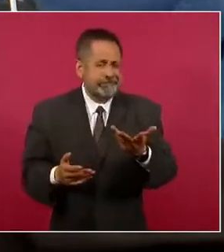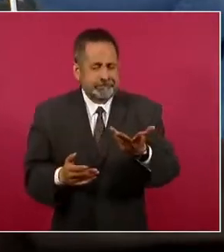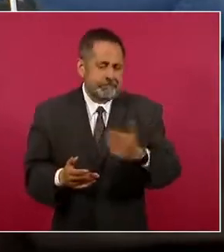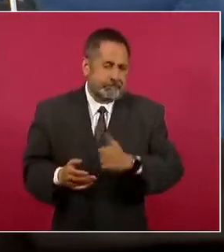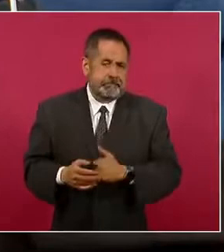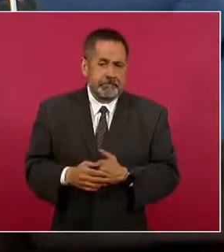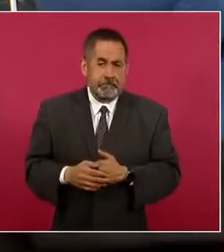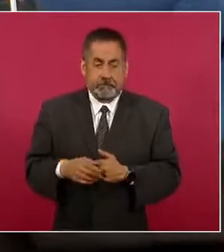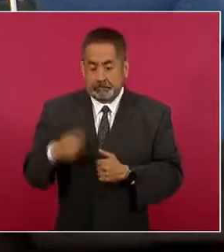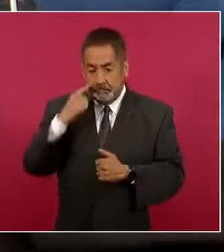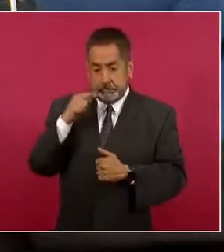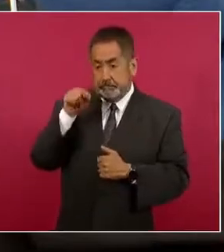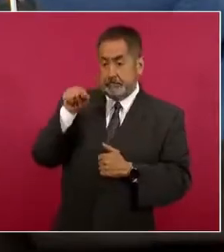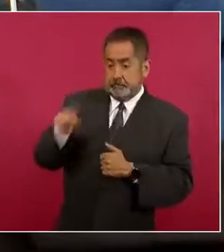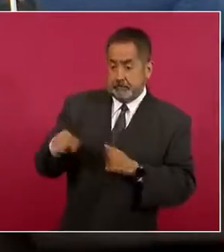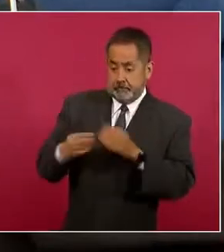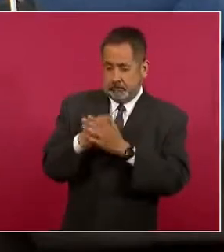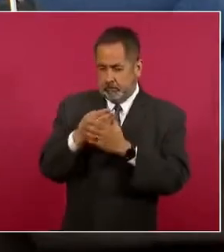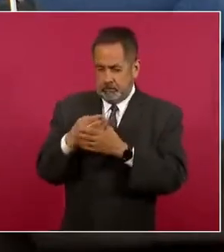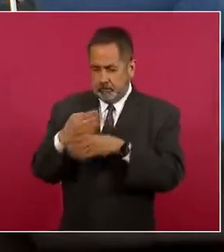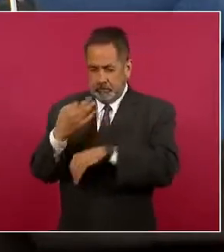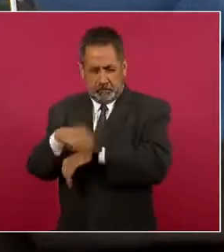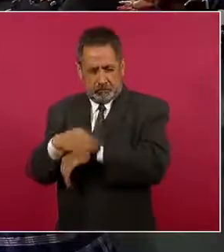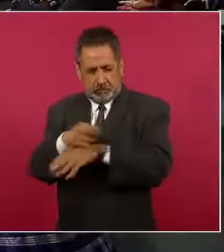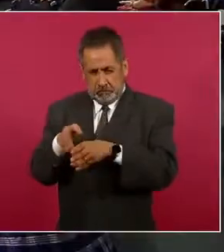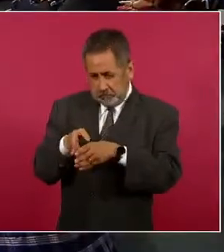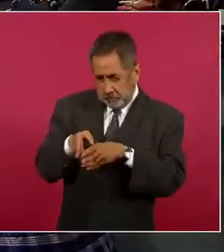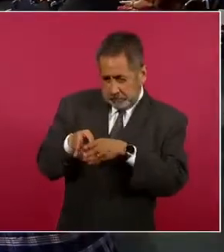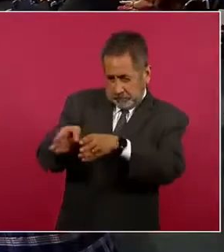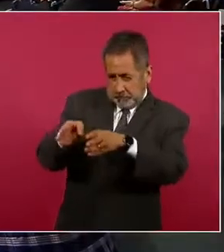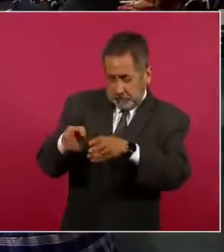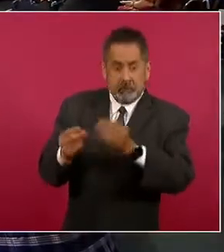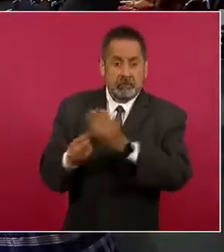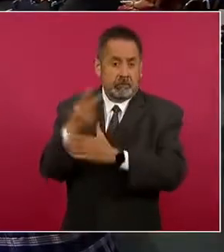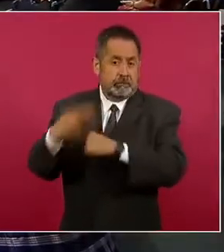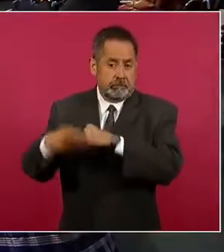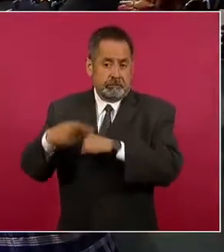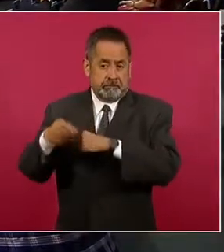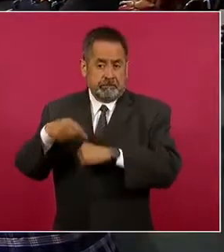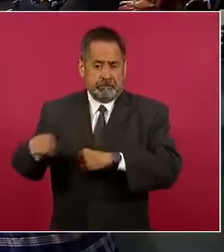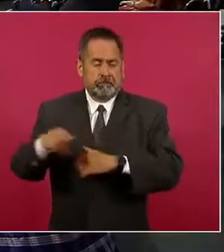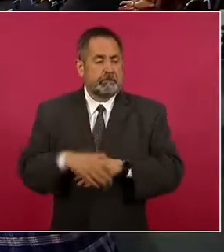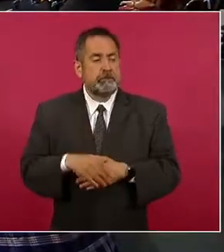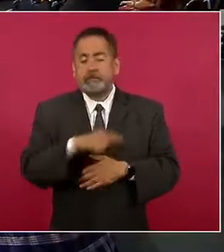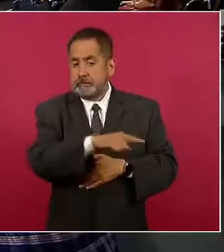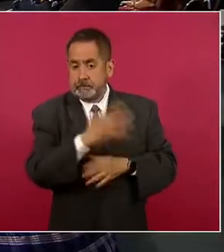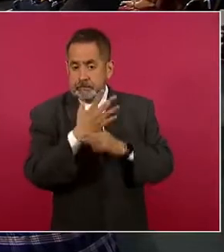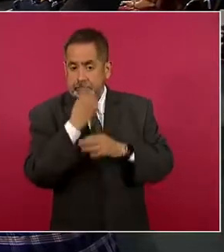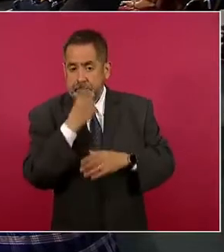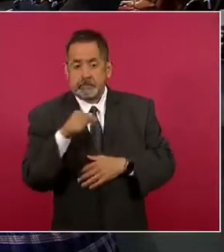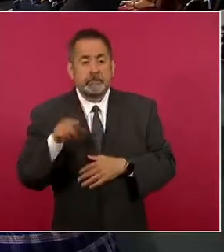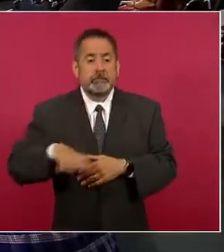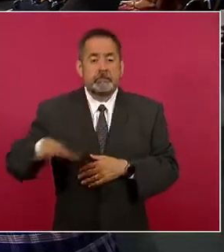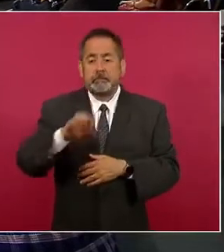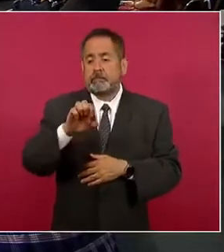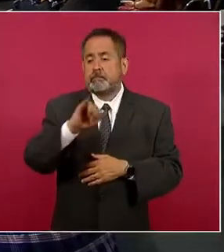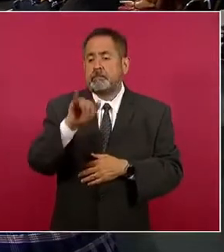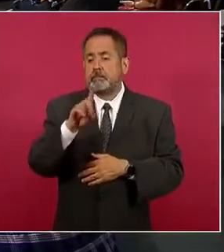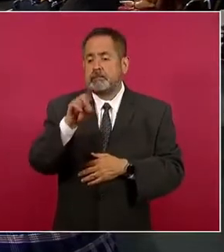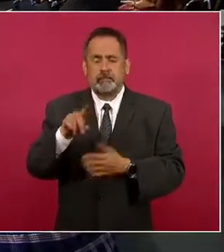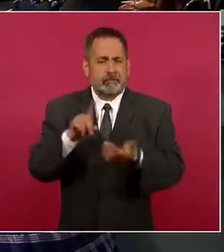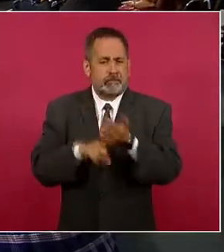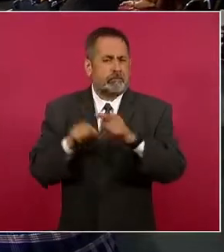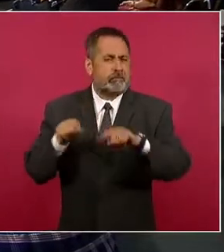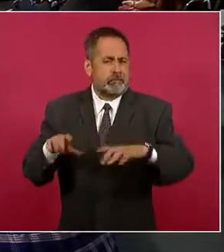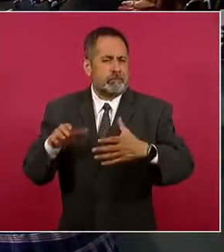se trasladó el nuevo trazo es donde pudiera haber este riesgo. También acusaron que en el ejido, que sale de hecho en el video de Jacinto